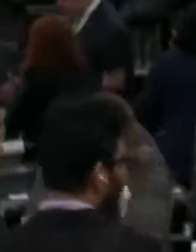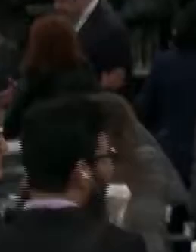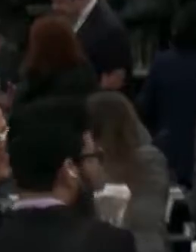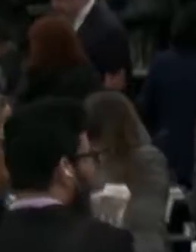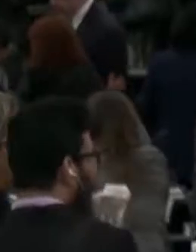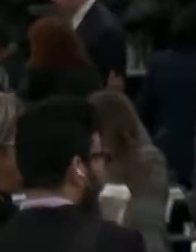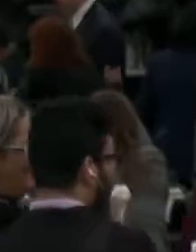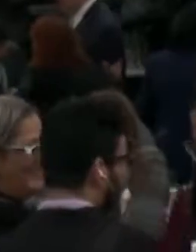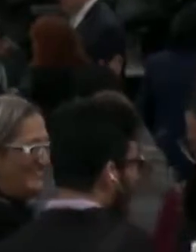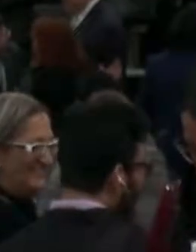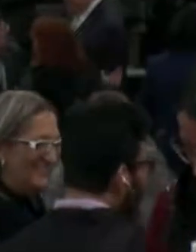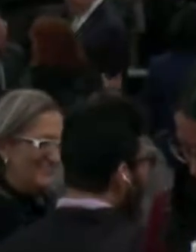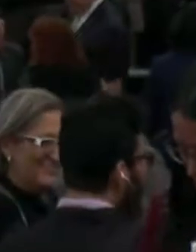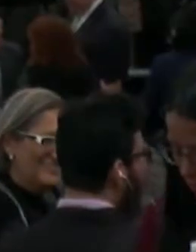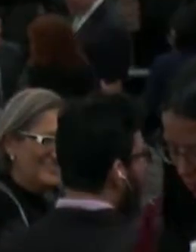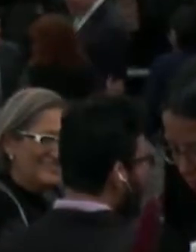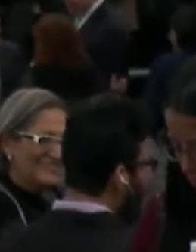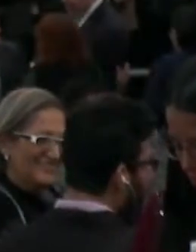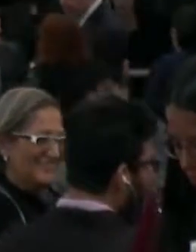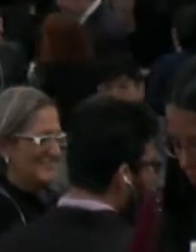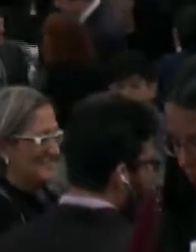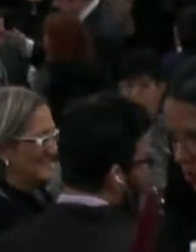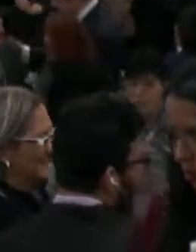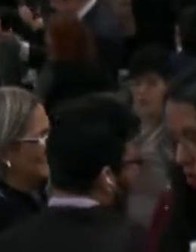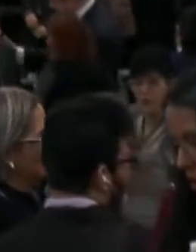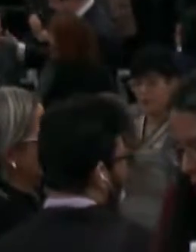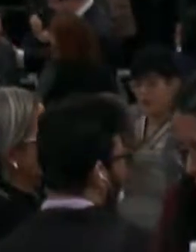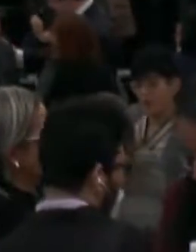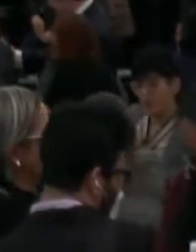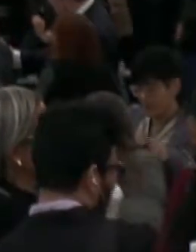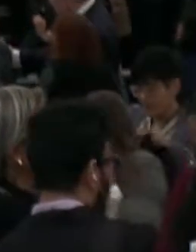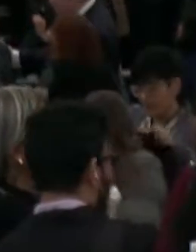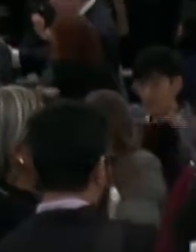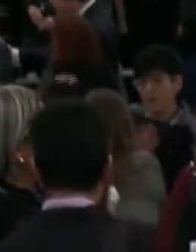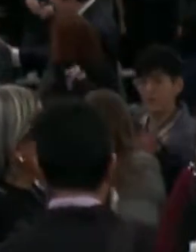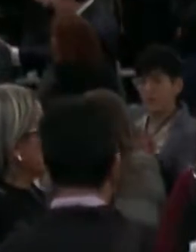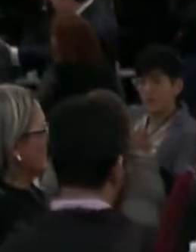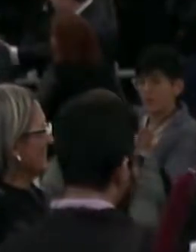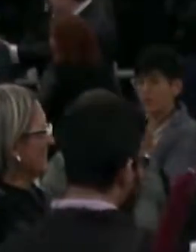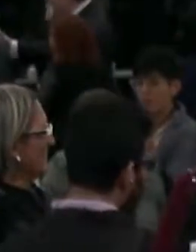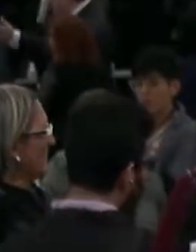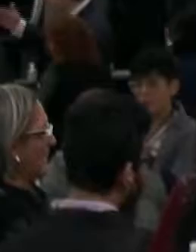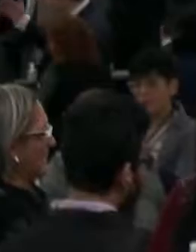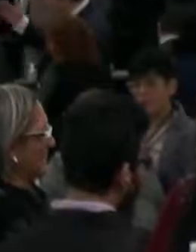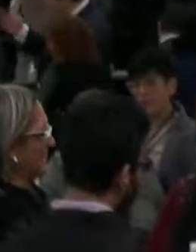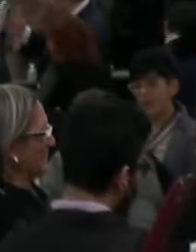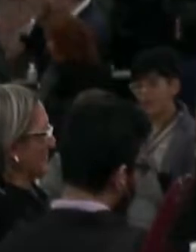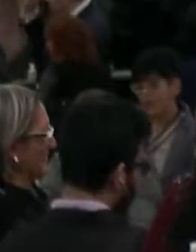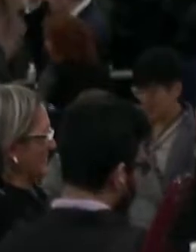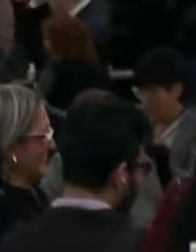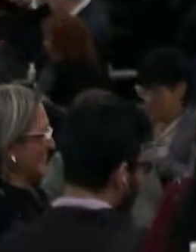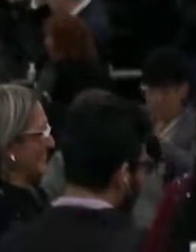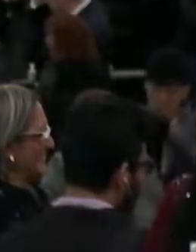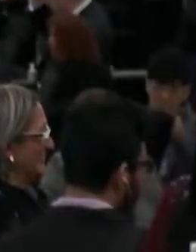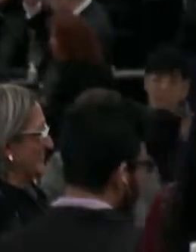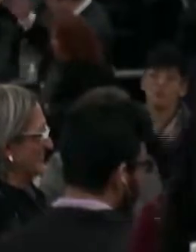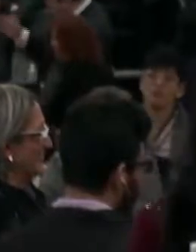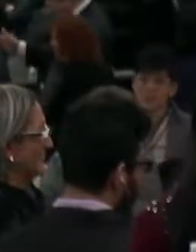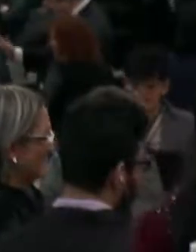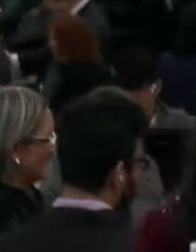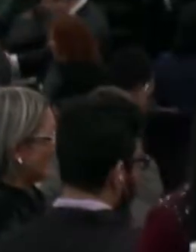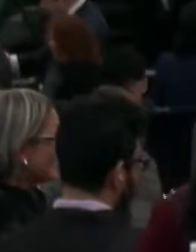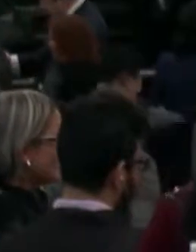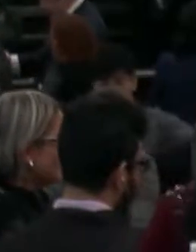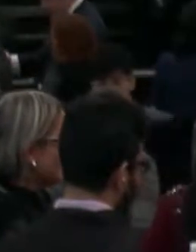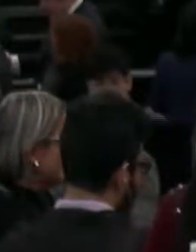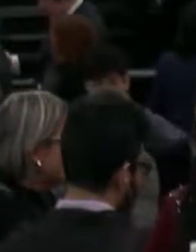Lengua de Señas Mexicana. El canal del Congreso y Capital 21 le agradece muchísimo su atención y lo invita también para que